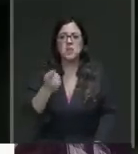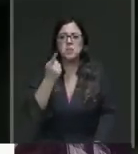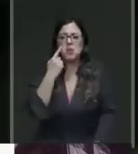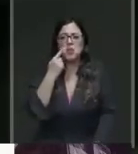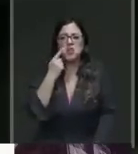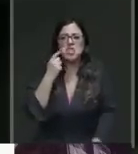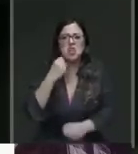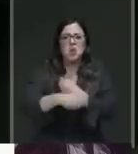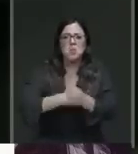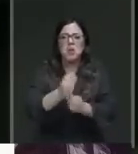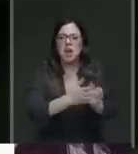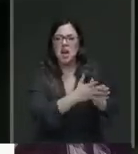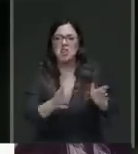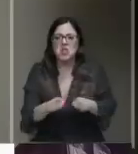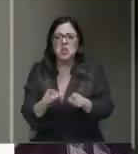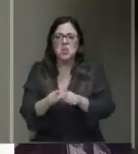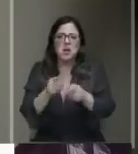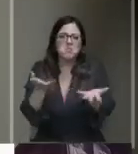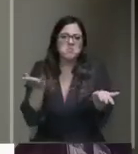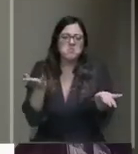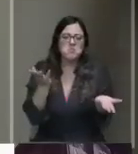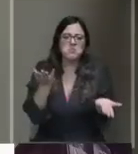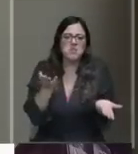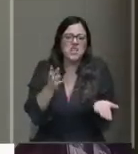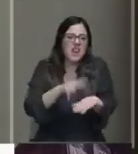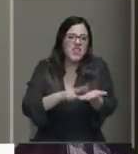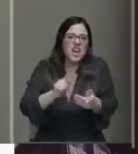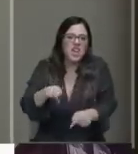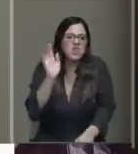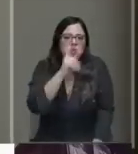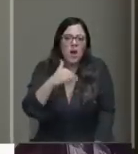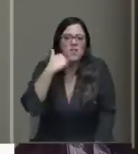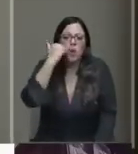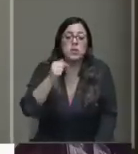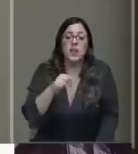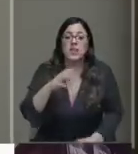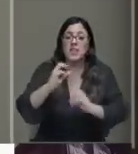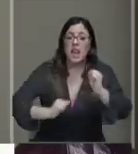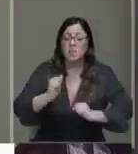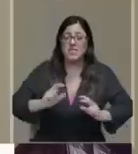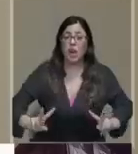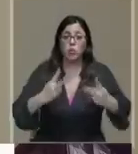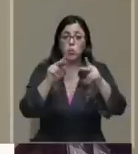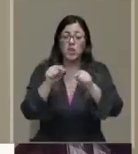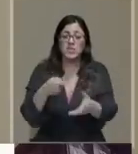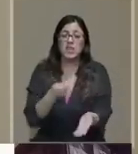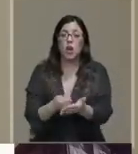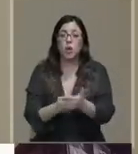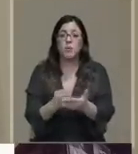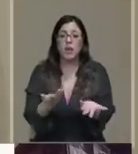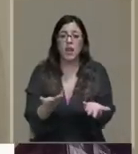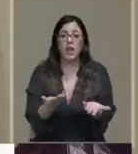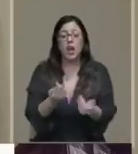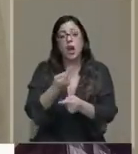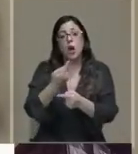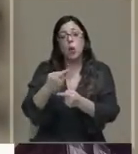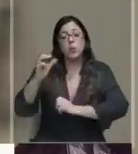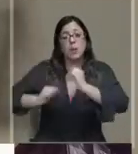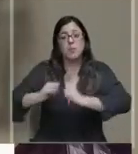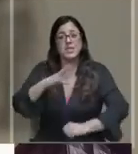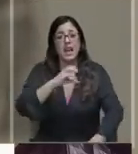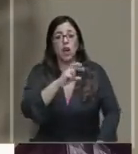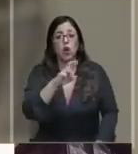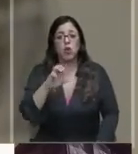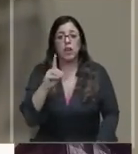meten ahí nuevamente al paño. Así me huesuran. Desde Vulcom señalan que en esa compra una corredora fue la que tuvo contacto